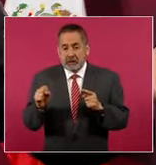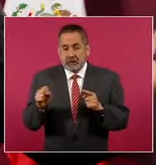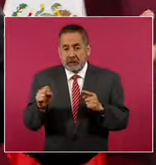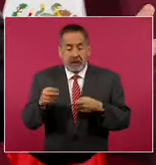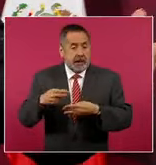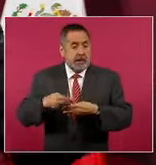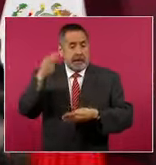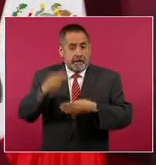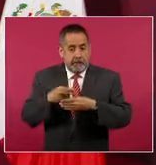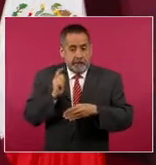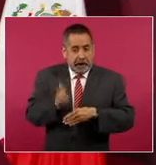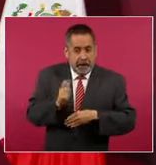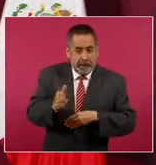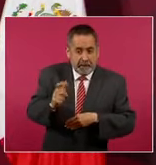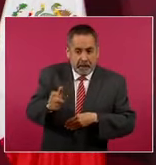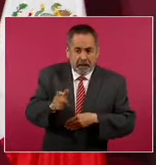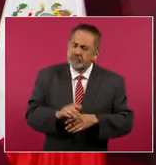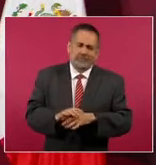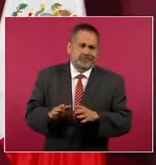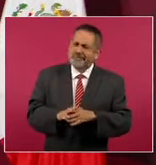paga.